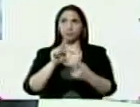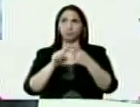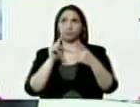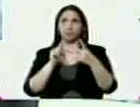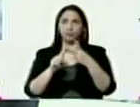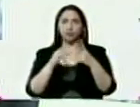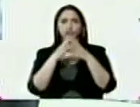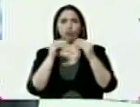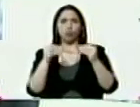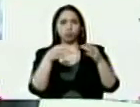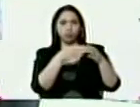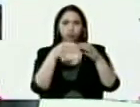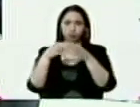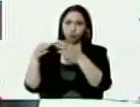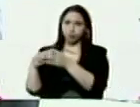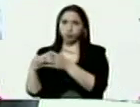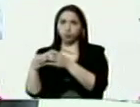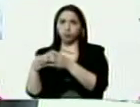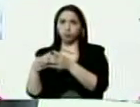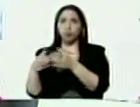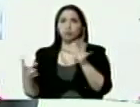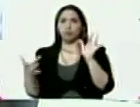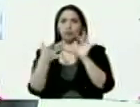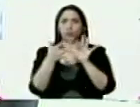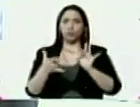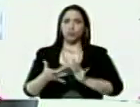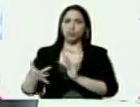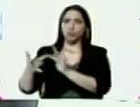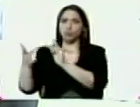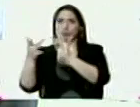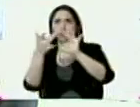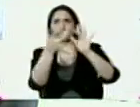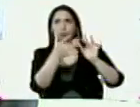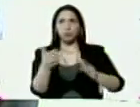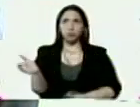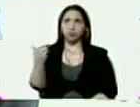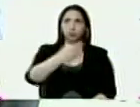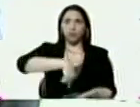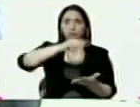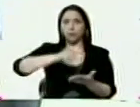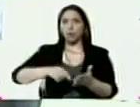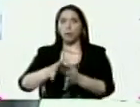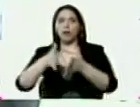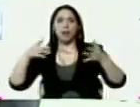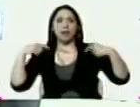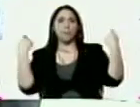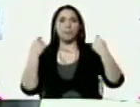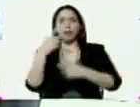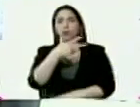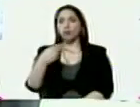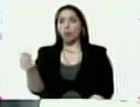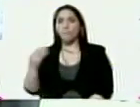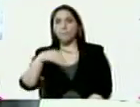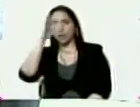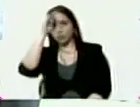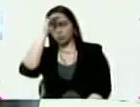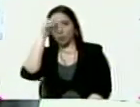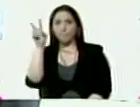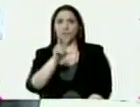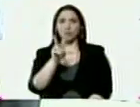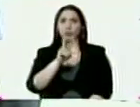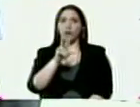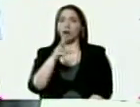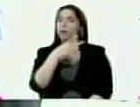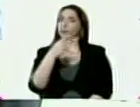con todos los factores aliados, recogiendo firmas en una gran campaña, no más Trump, ni para Venezuela, ni para